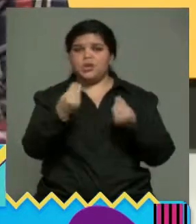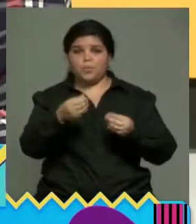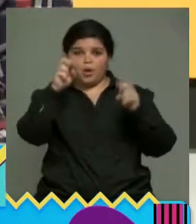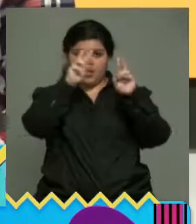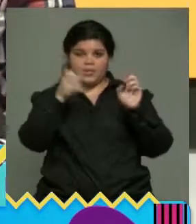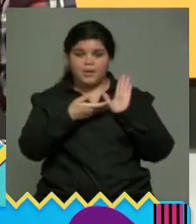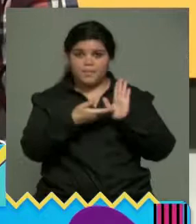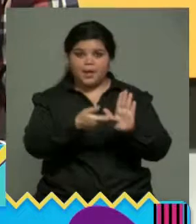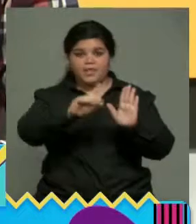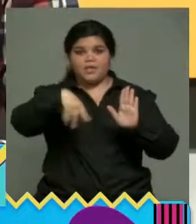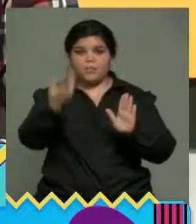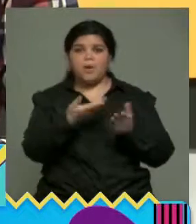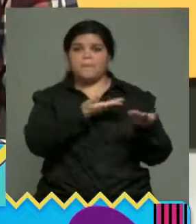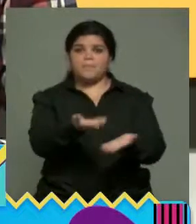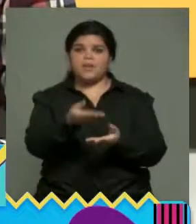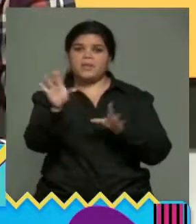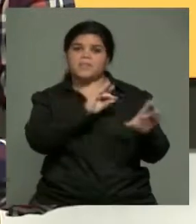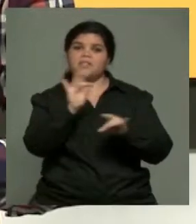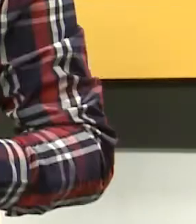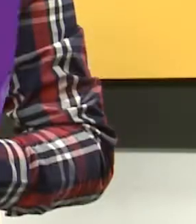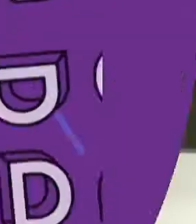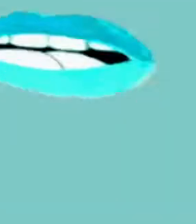el tema y luego presentamos a nuestros invitados.